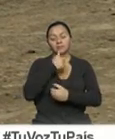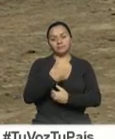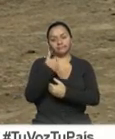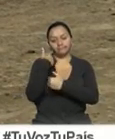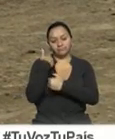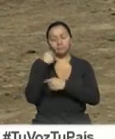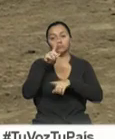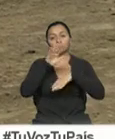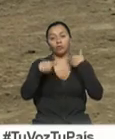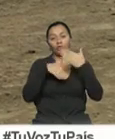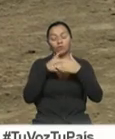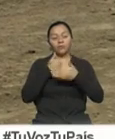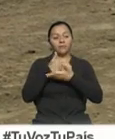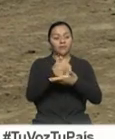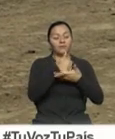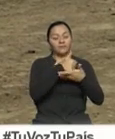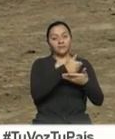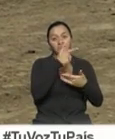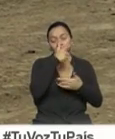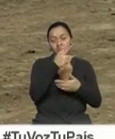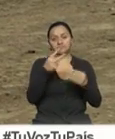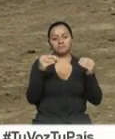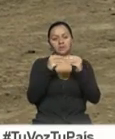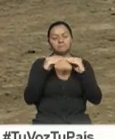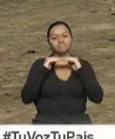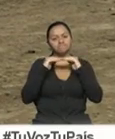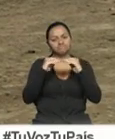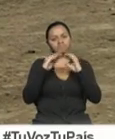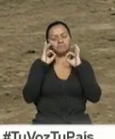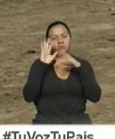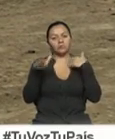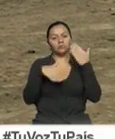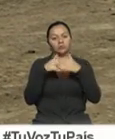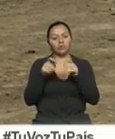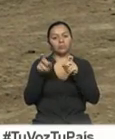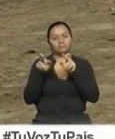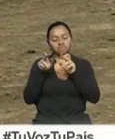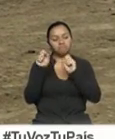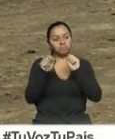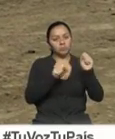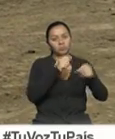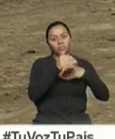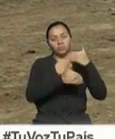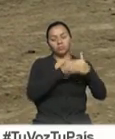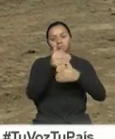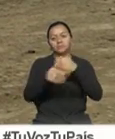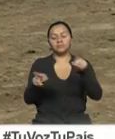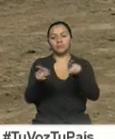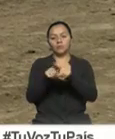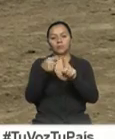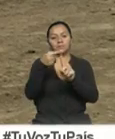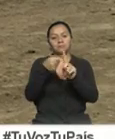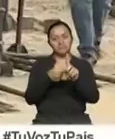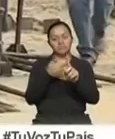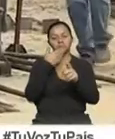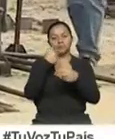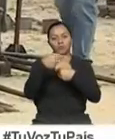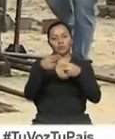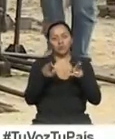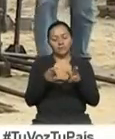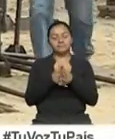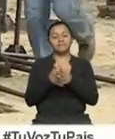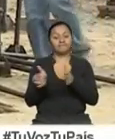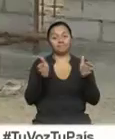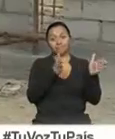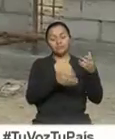ellos quienes se han beneficiado de esta estabilidad que les permite tener un sustento mensual en sus hogares. Los